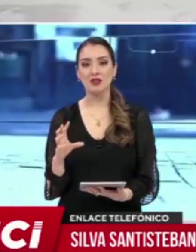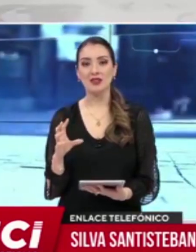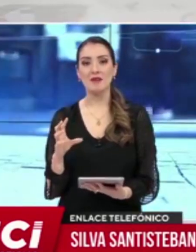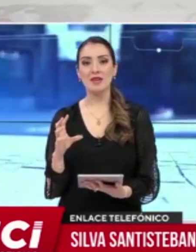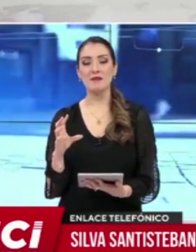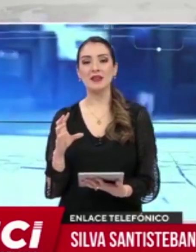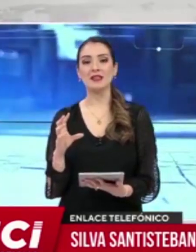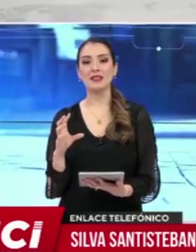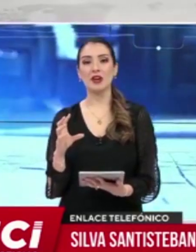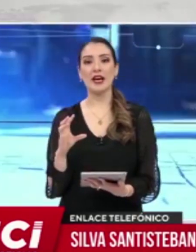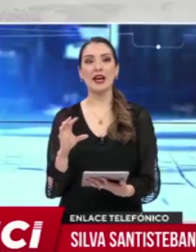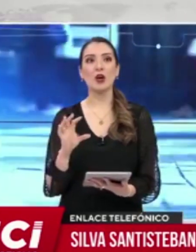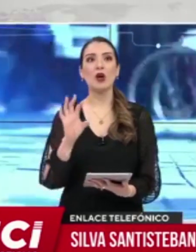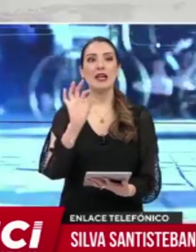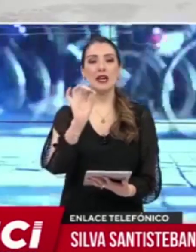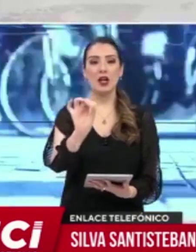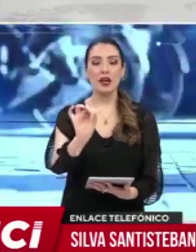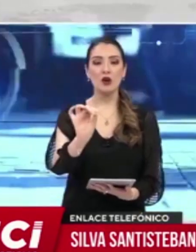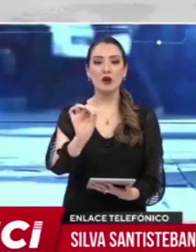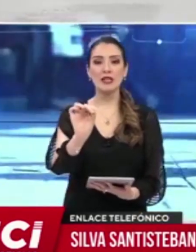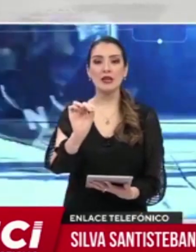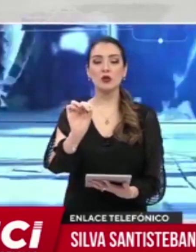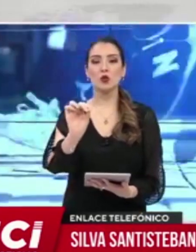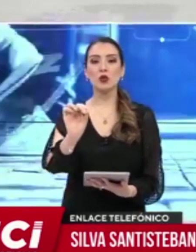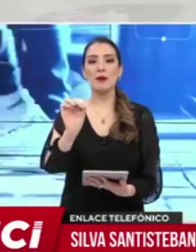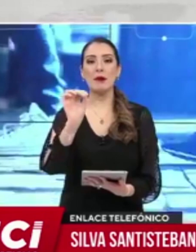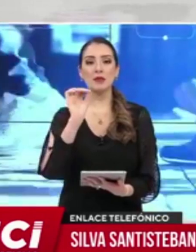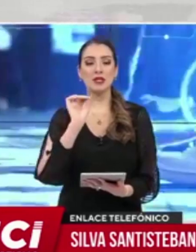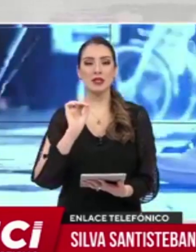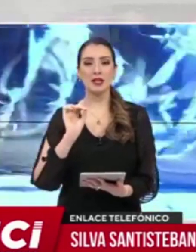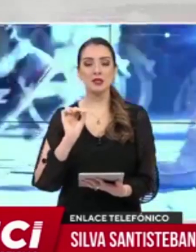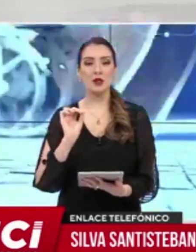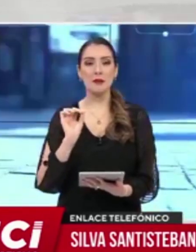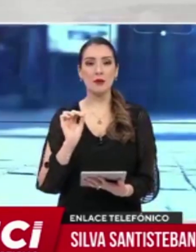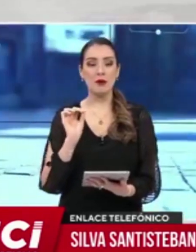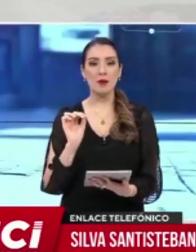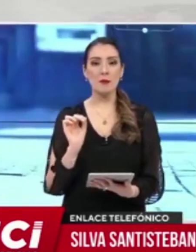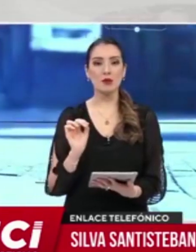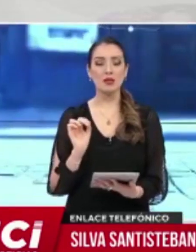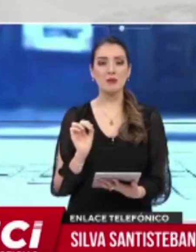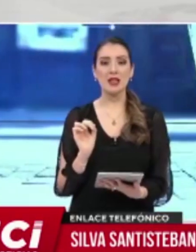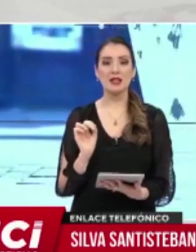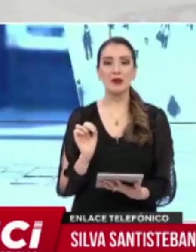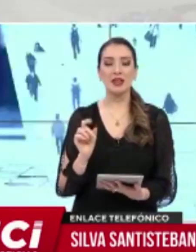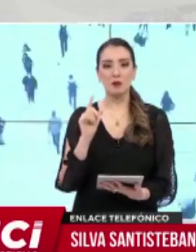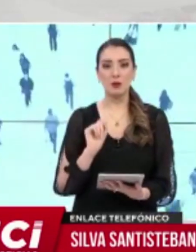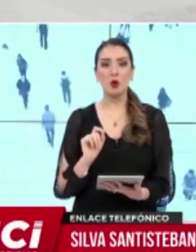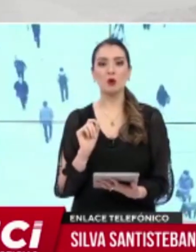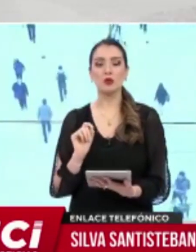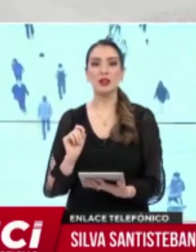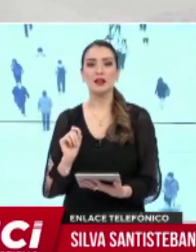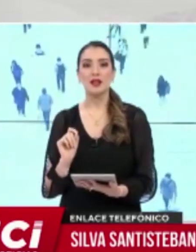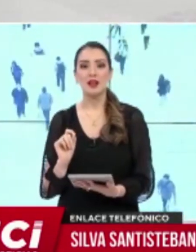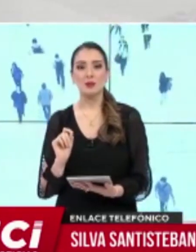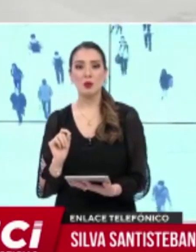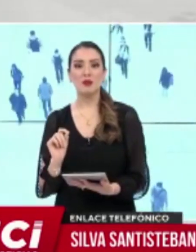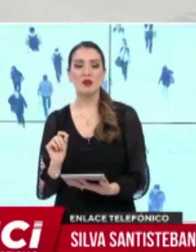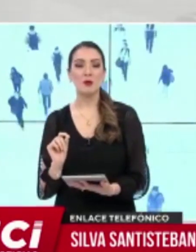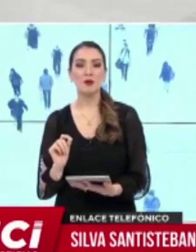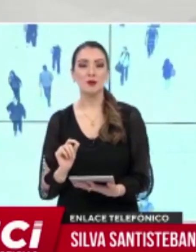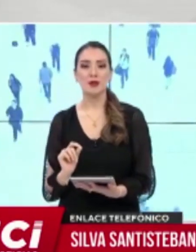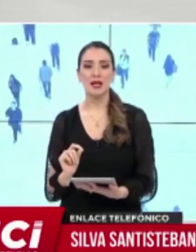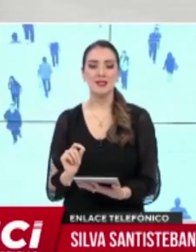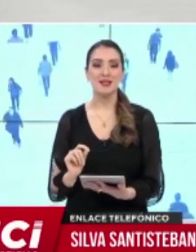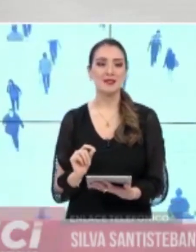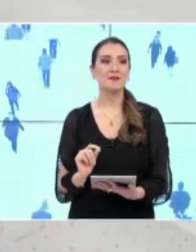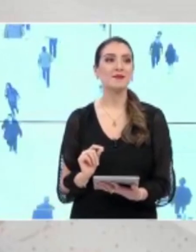error también mantenerla en el cargo? Le dejo con esa consulta, vamos a tener que hacer una breve pausa inmediatamente y volvemos con usted. Le pido por favor